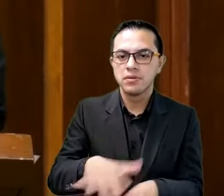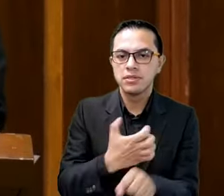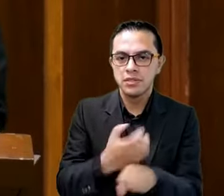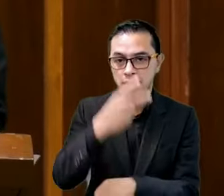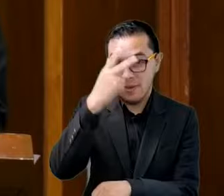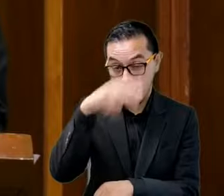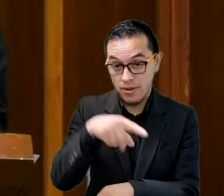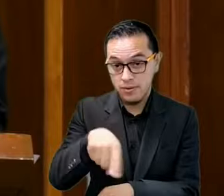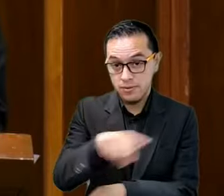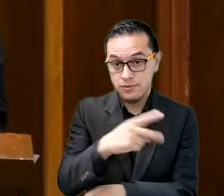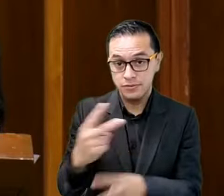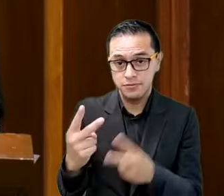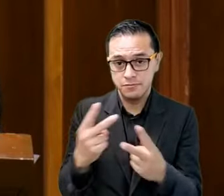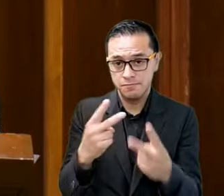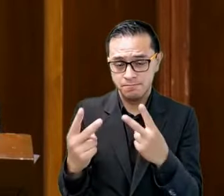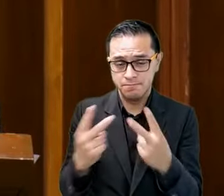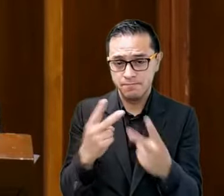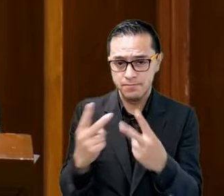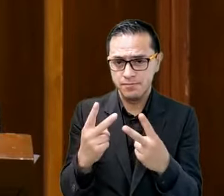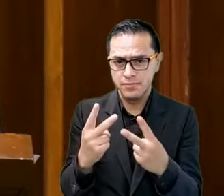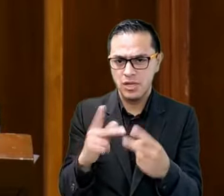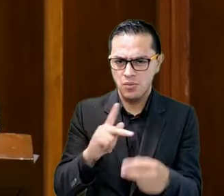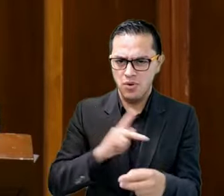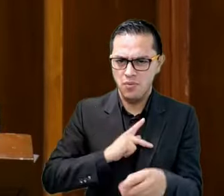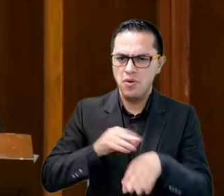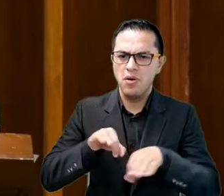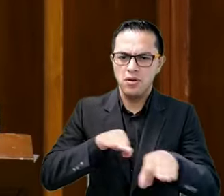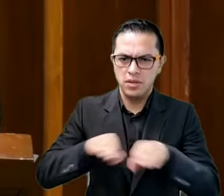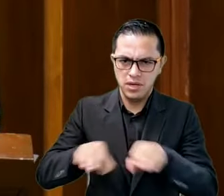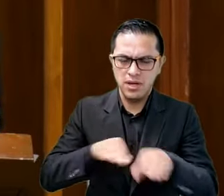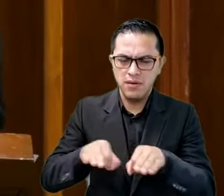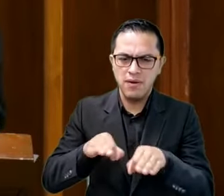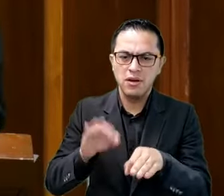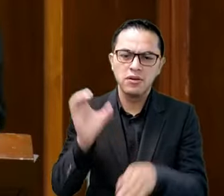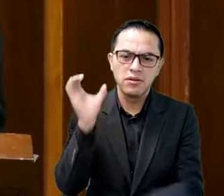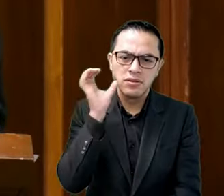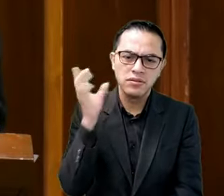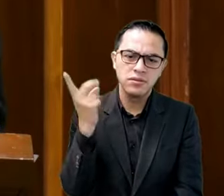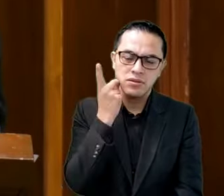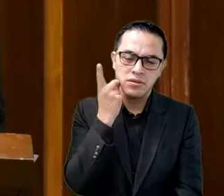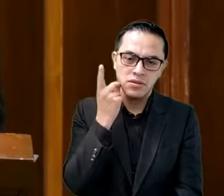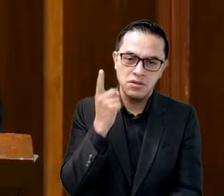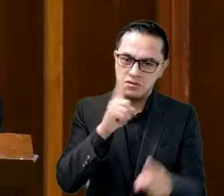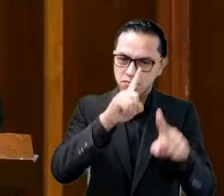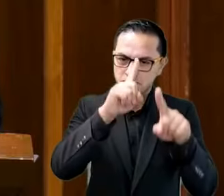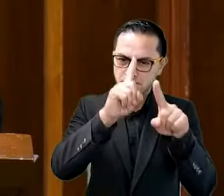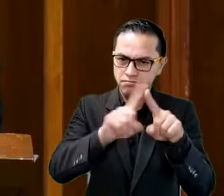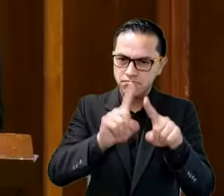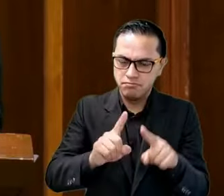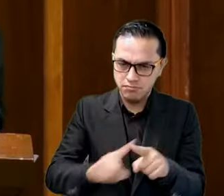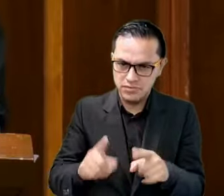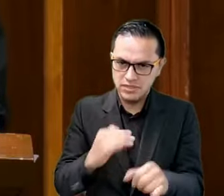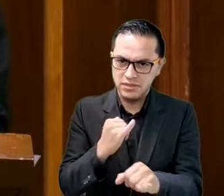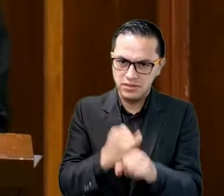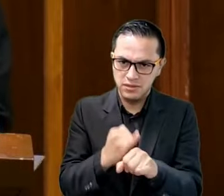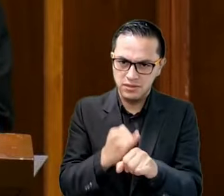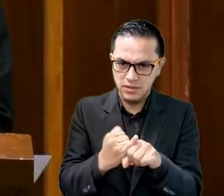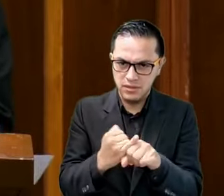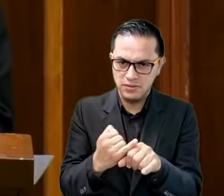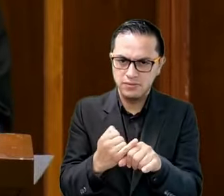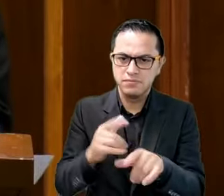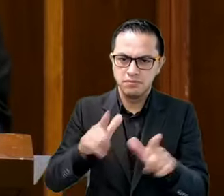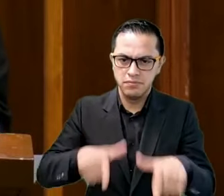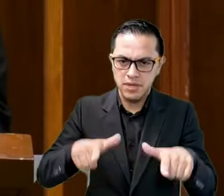siguen nuestro trabajo legislativo a través de las diversas plataformas de